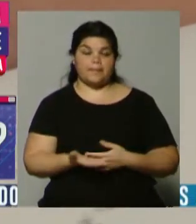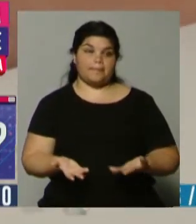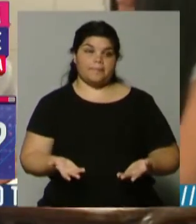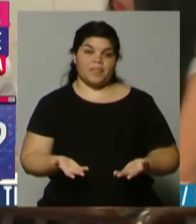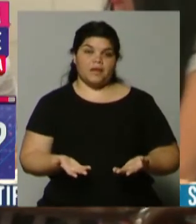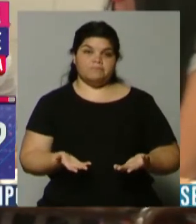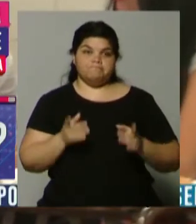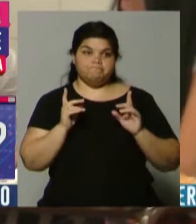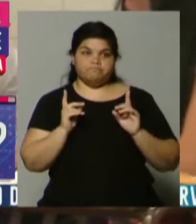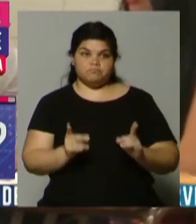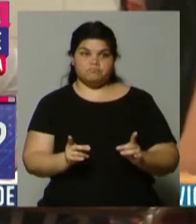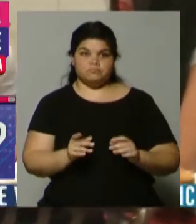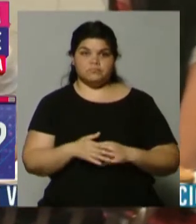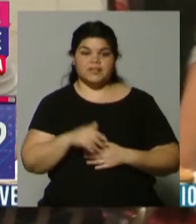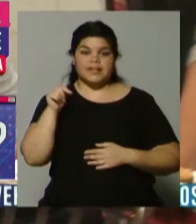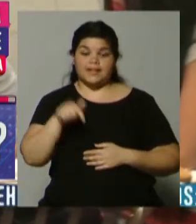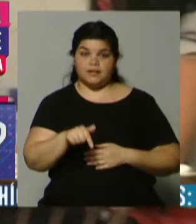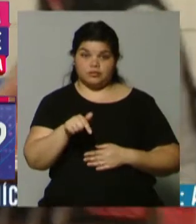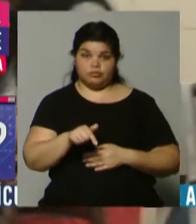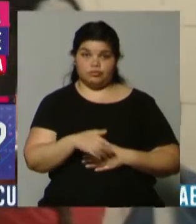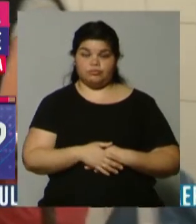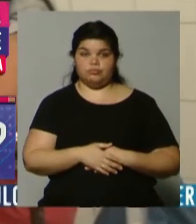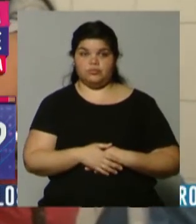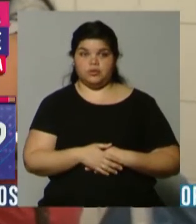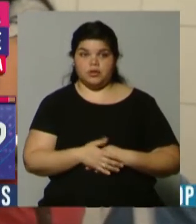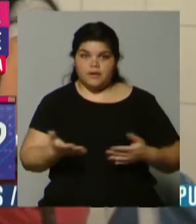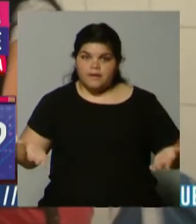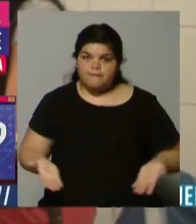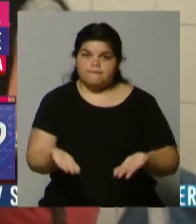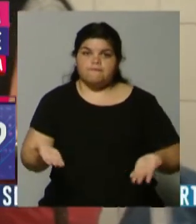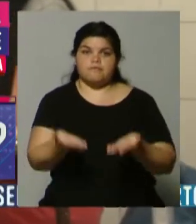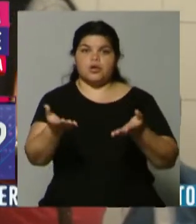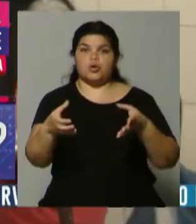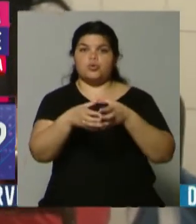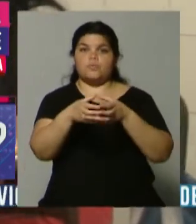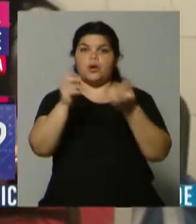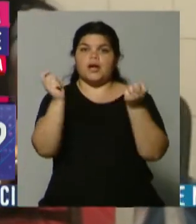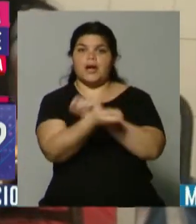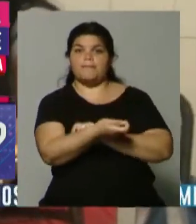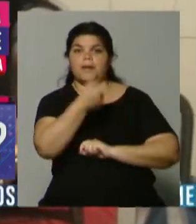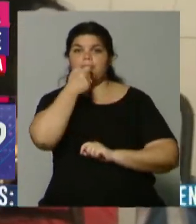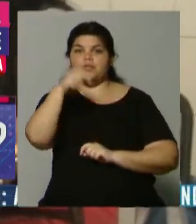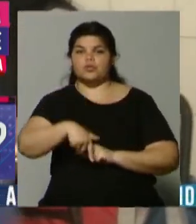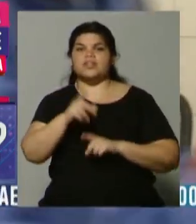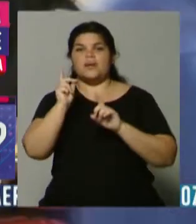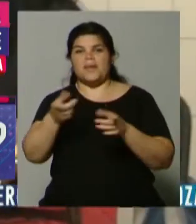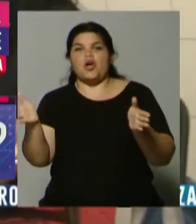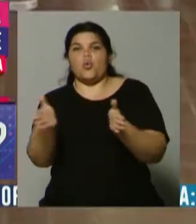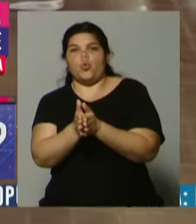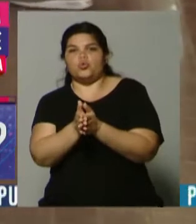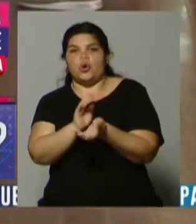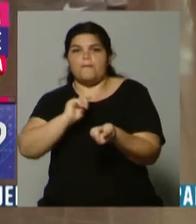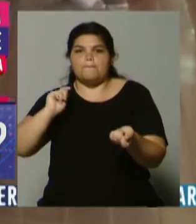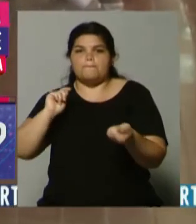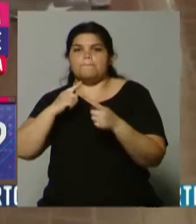dé un envión a la fórmula de Cambio a Mendoza y de Juntos por el Cambio. Sin